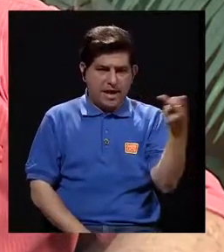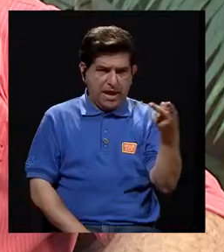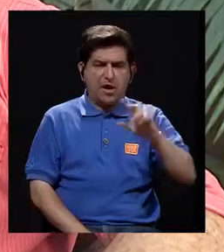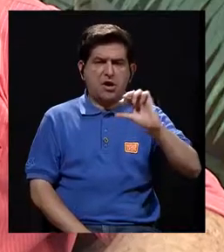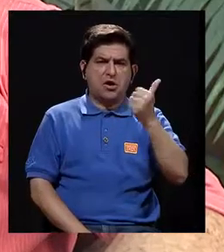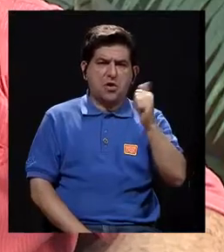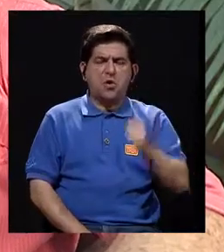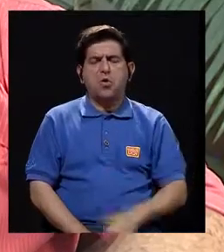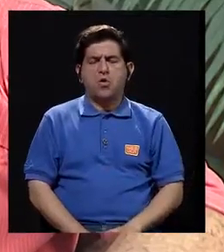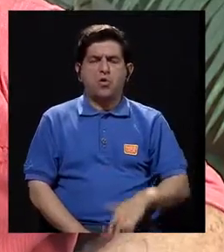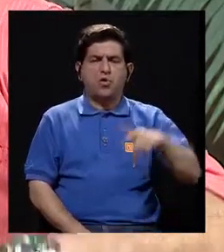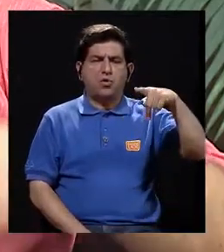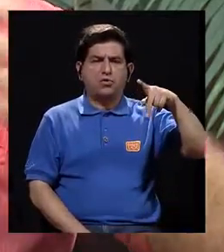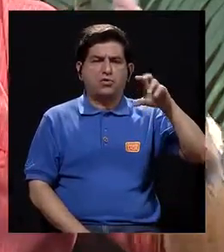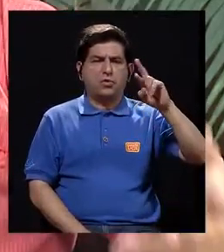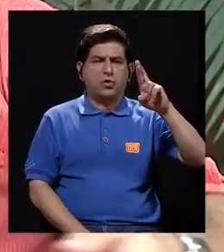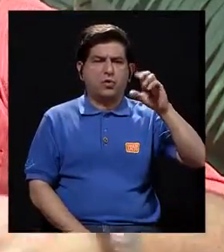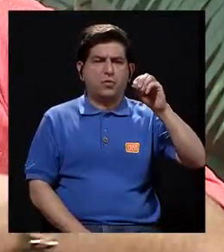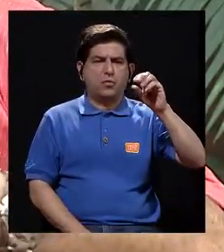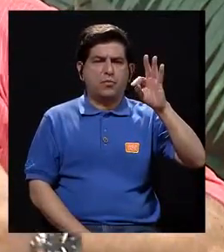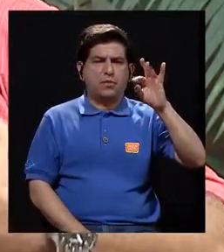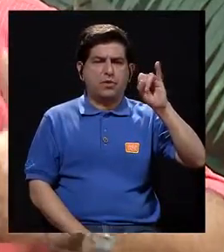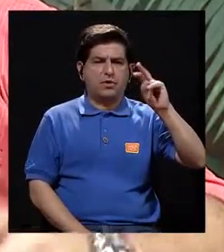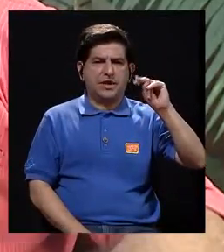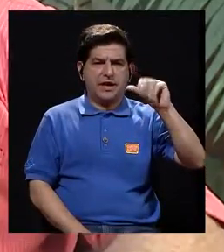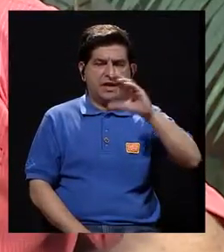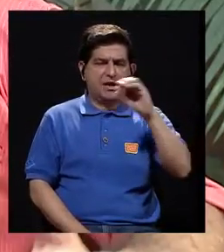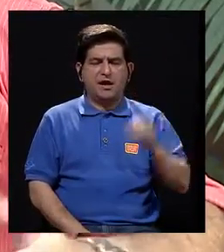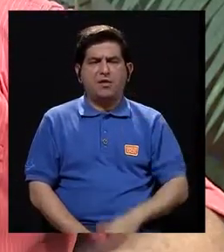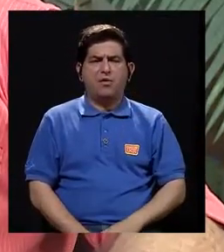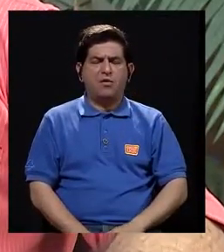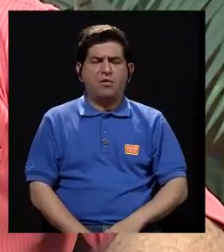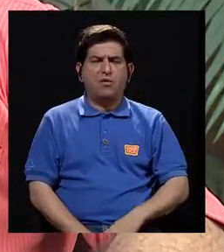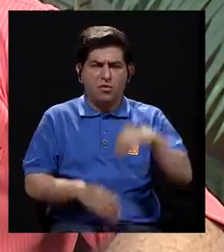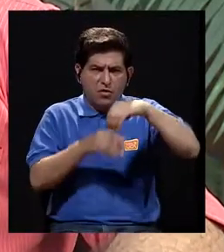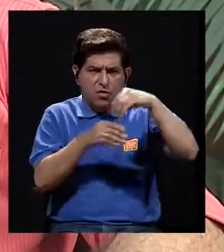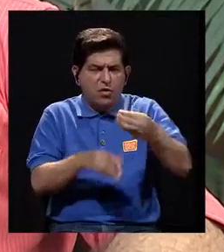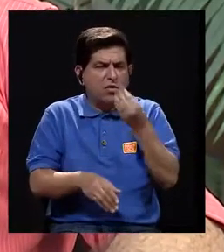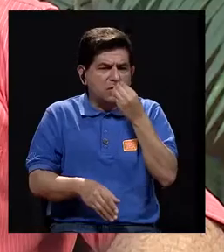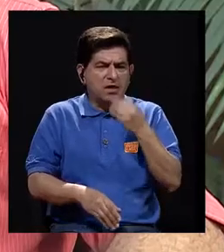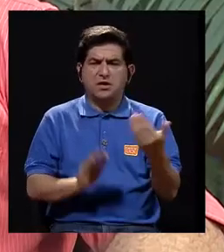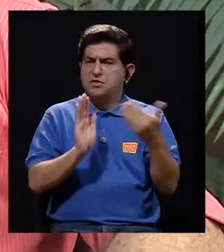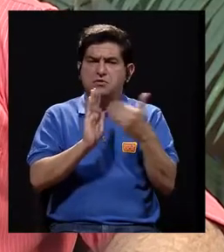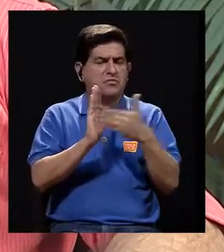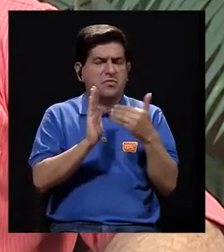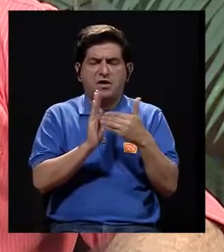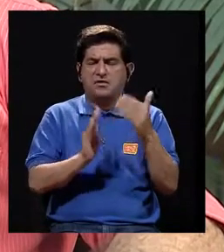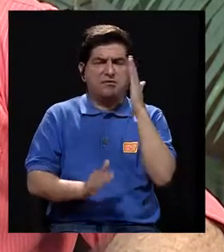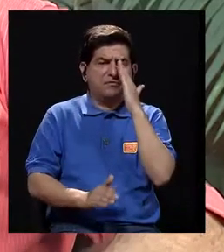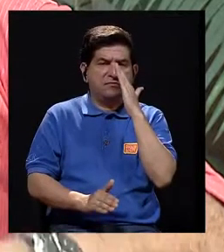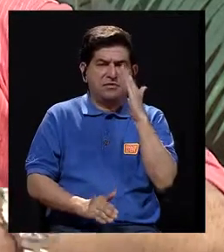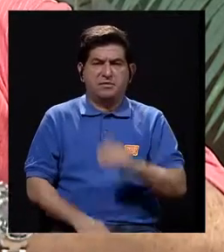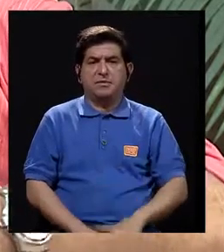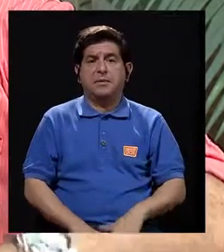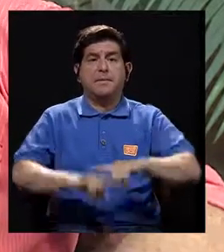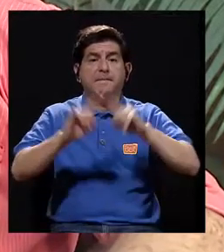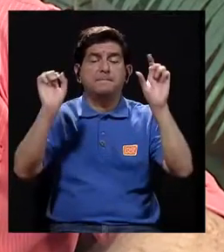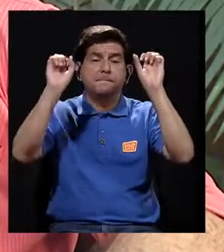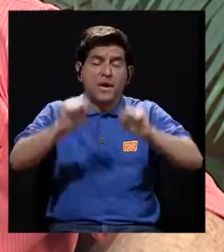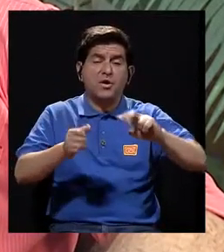más importante, y el resto vienen a ser proteínas, nutrientes adicionales que si bien es cierto no le van a producir ningún daño a la mamá,